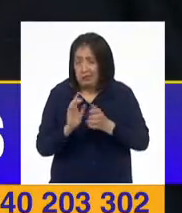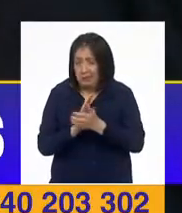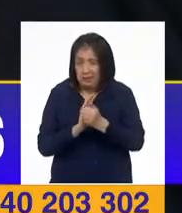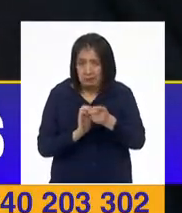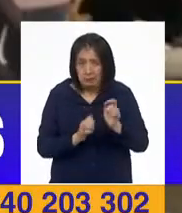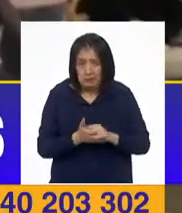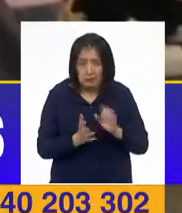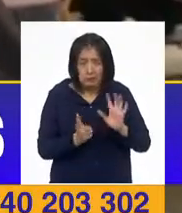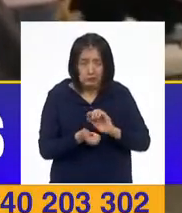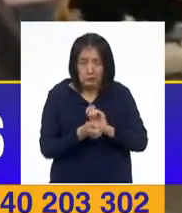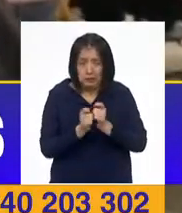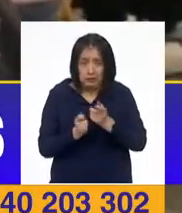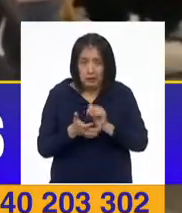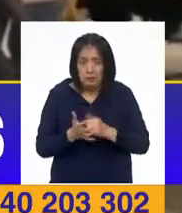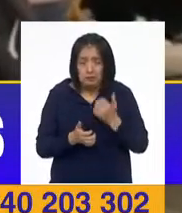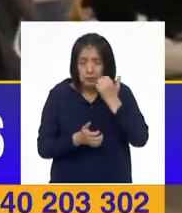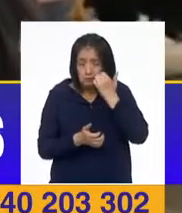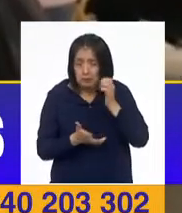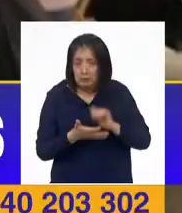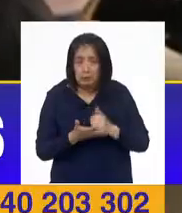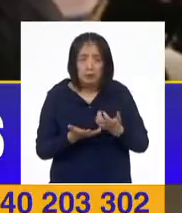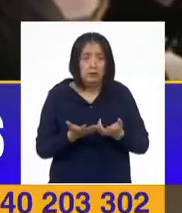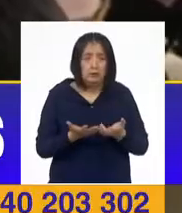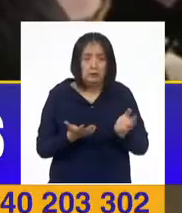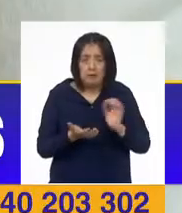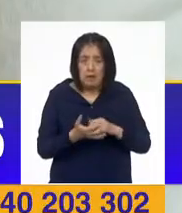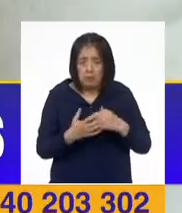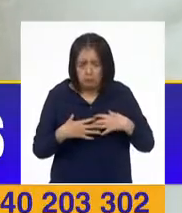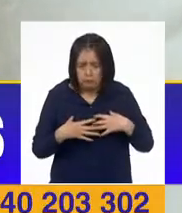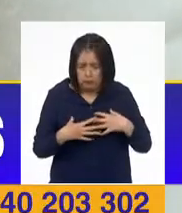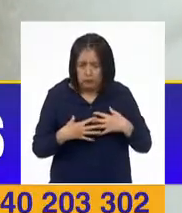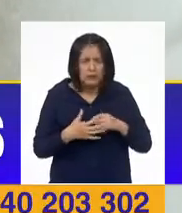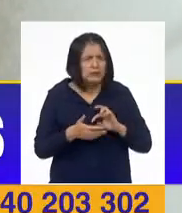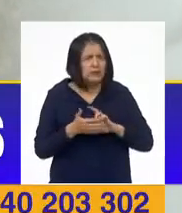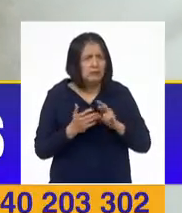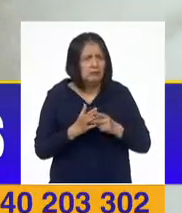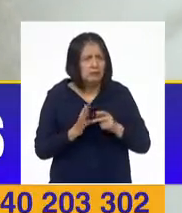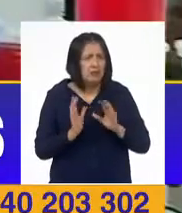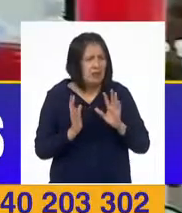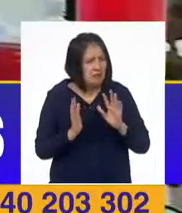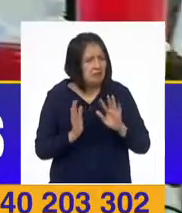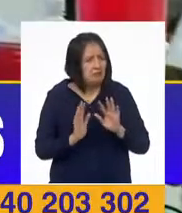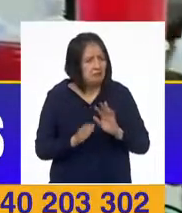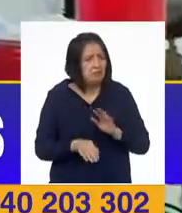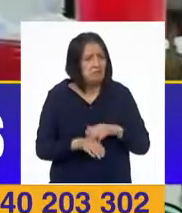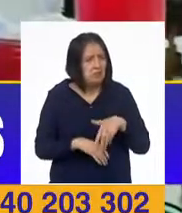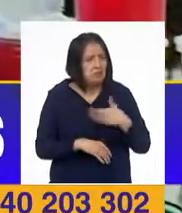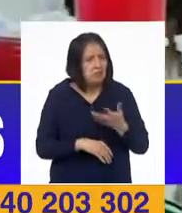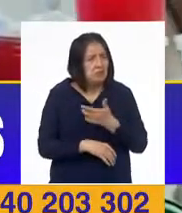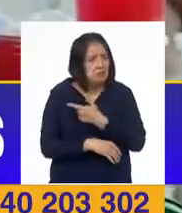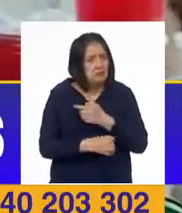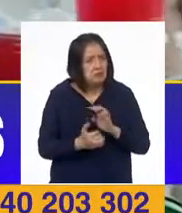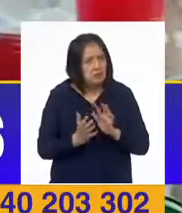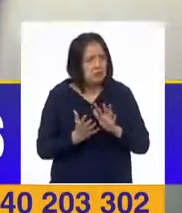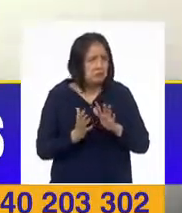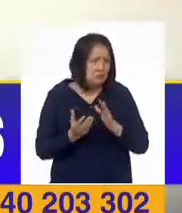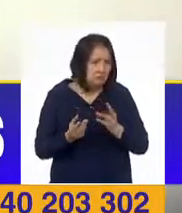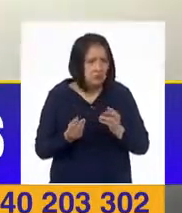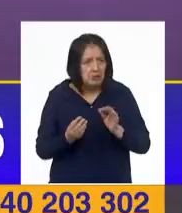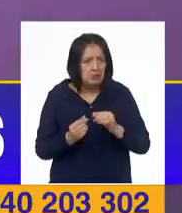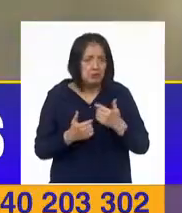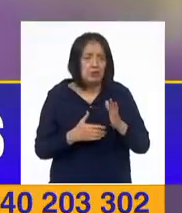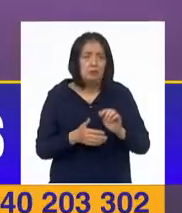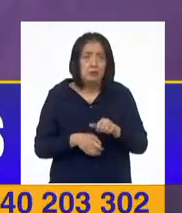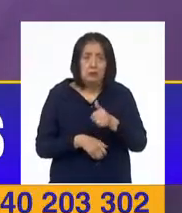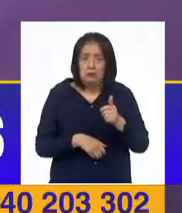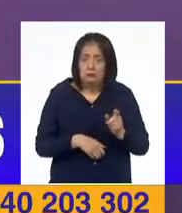expertos, estas alteraciones menstruales y el aumento de mamas son efectos menores, leves y transitorios. Sin embargo, para otros,